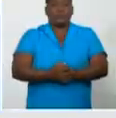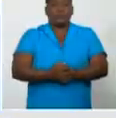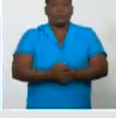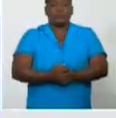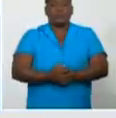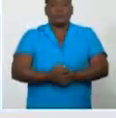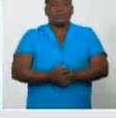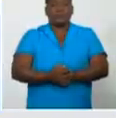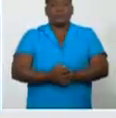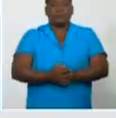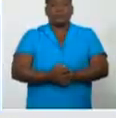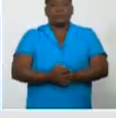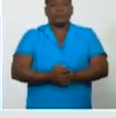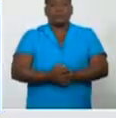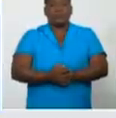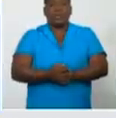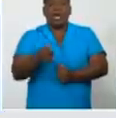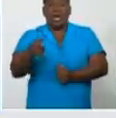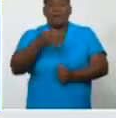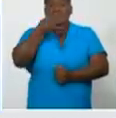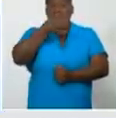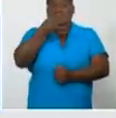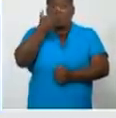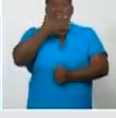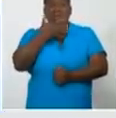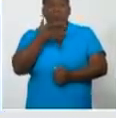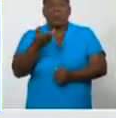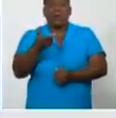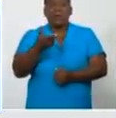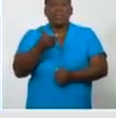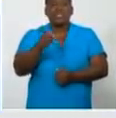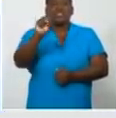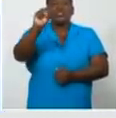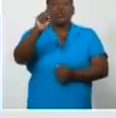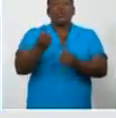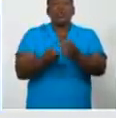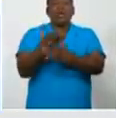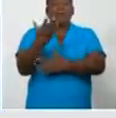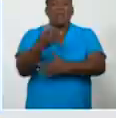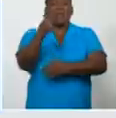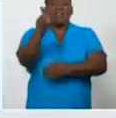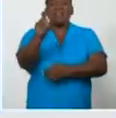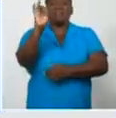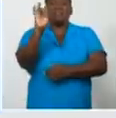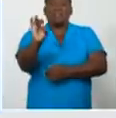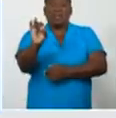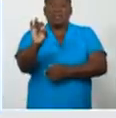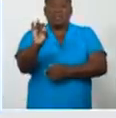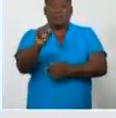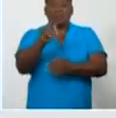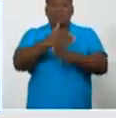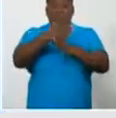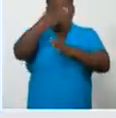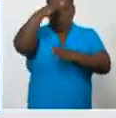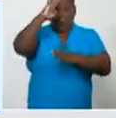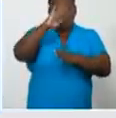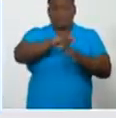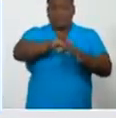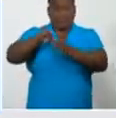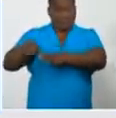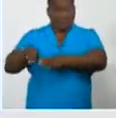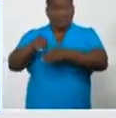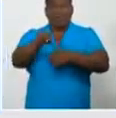Perdón, me esclarecen aquí que en el caso de Songolamaya son 17 casos autóctonos. Por lo tanto, una